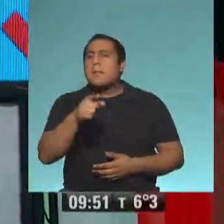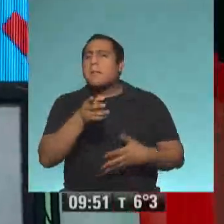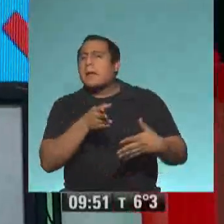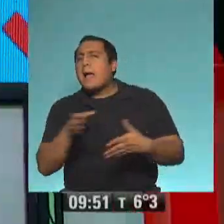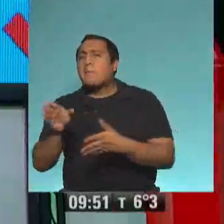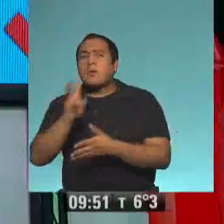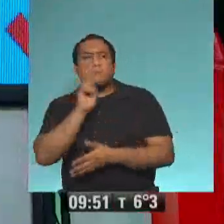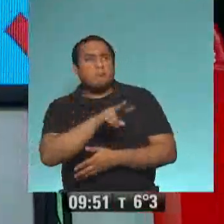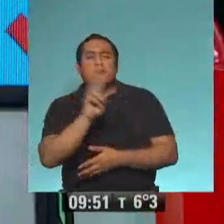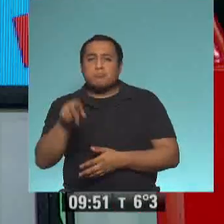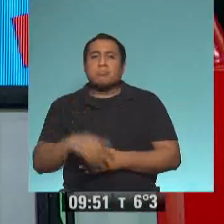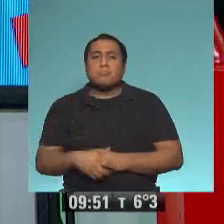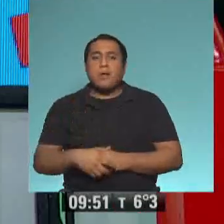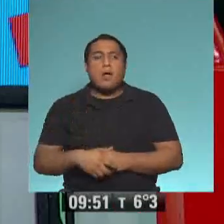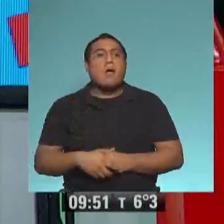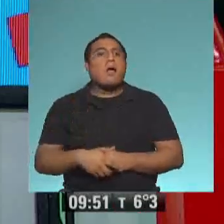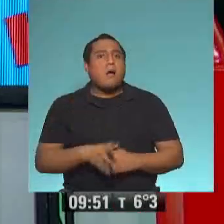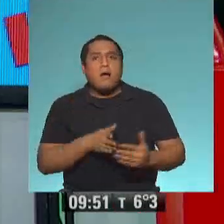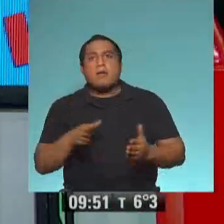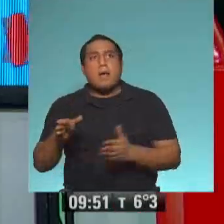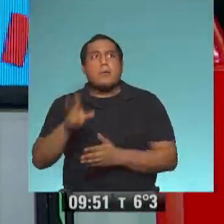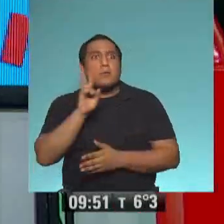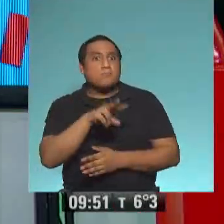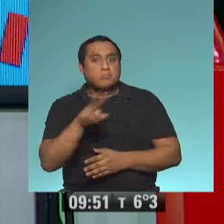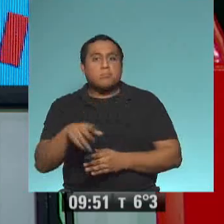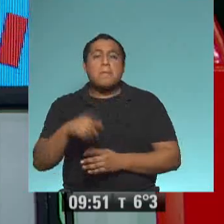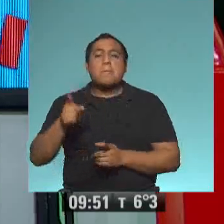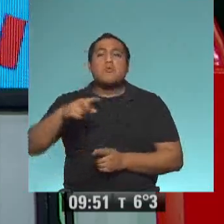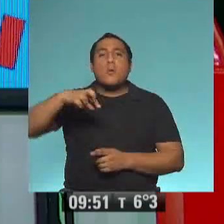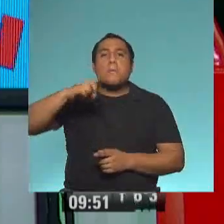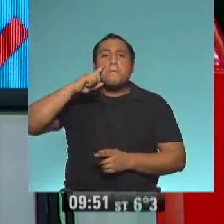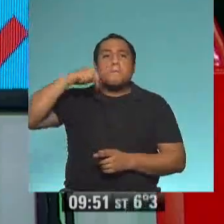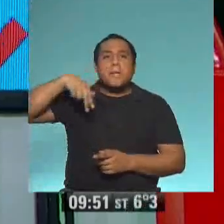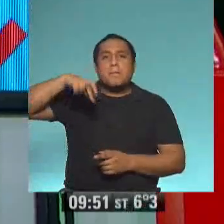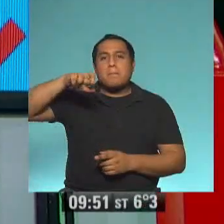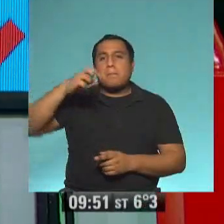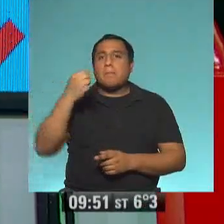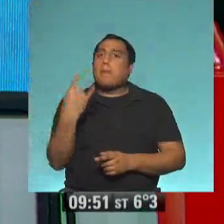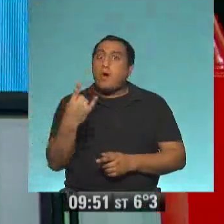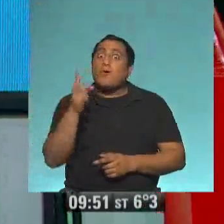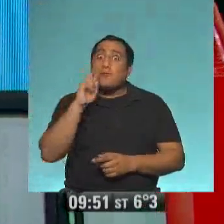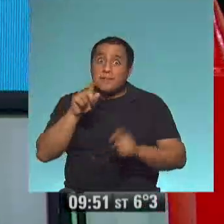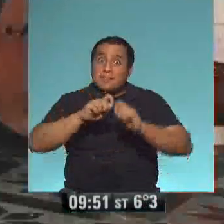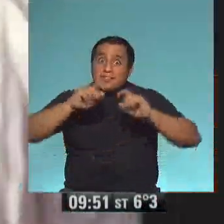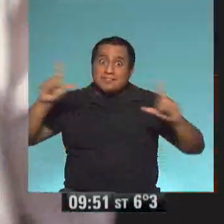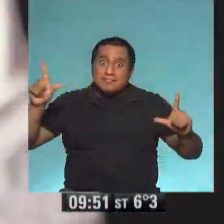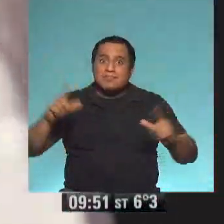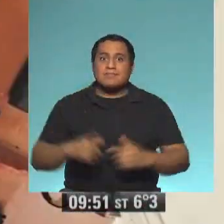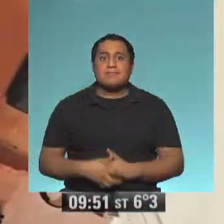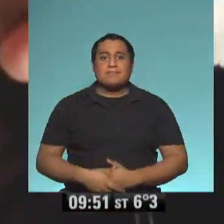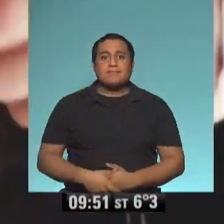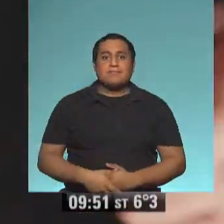¿Andando caminos? Caminos. Camino al andar. Caminos del sol, como Pim Pau. ¡Viene Pim Pau! Mirá, viene Pim Pau ahora. Vamos a verlo. Pim Pim